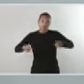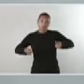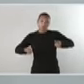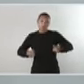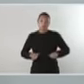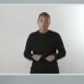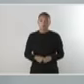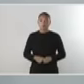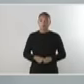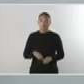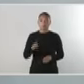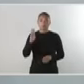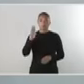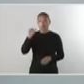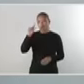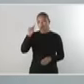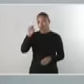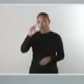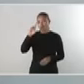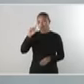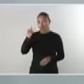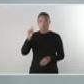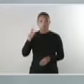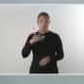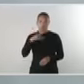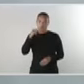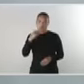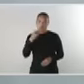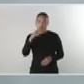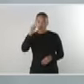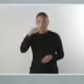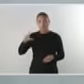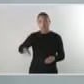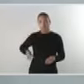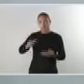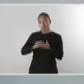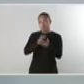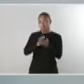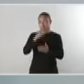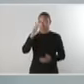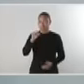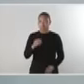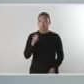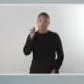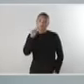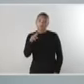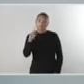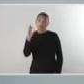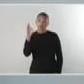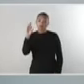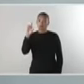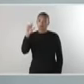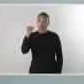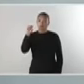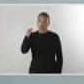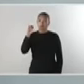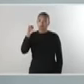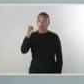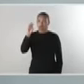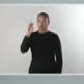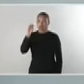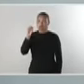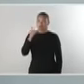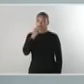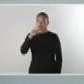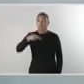no eres la opción Tun para gobernar Tamaulipas y tú Francisco en el debate pasado te pregunté En qué trabaja el muchacho